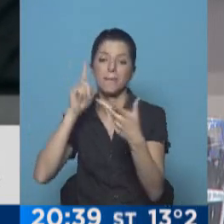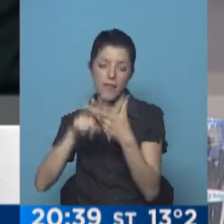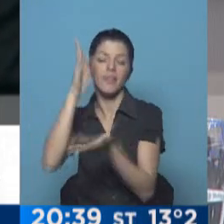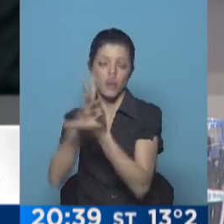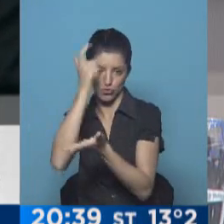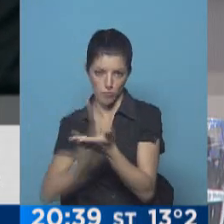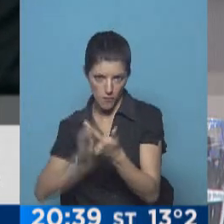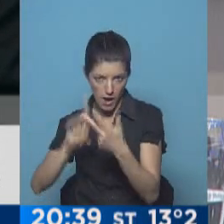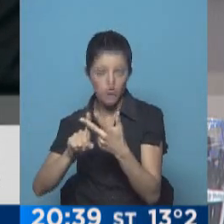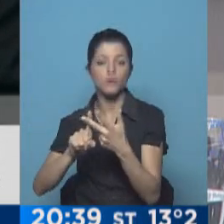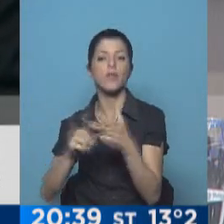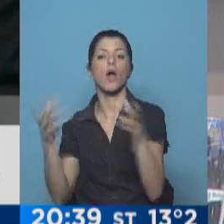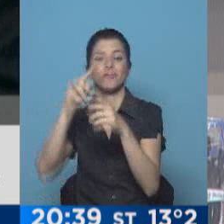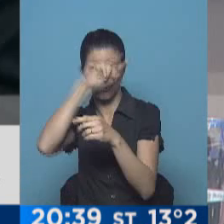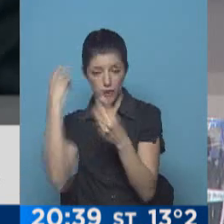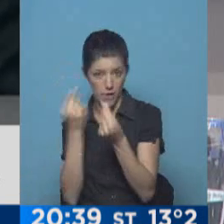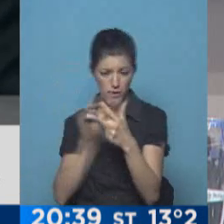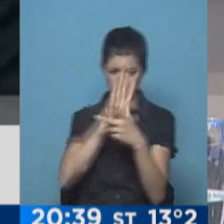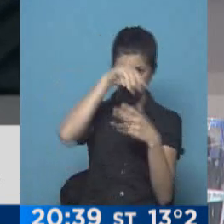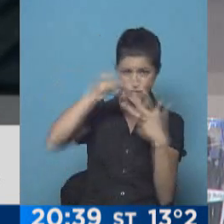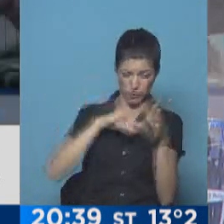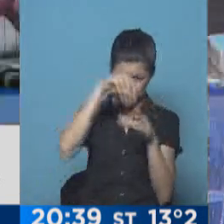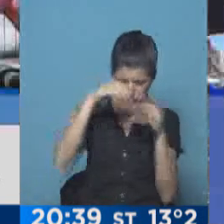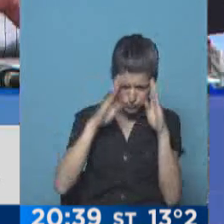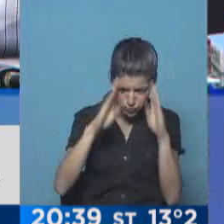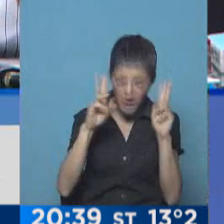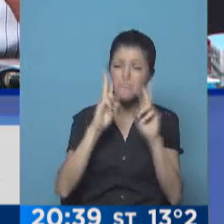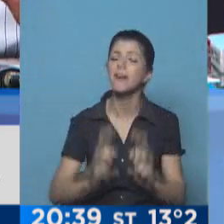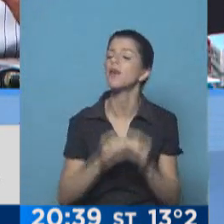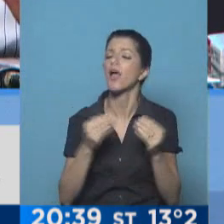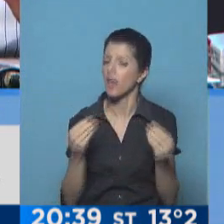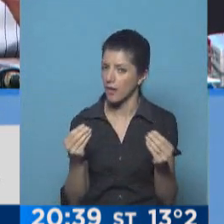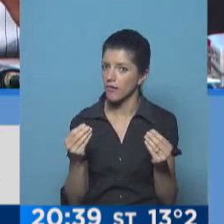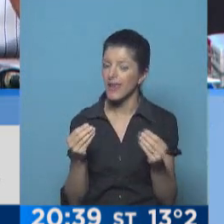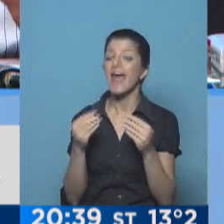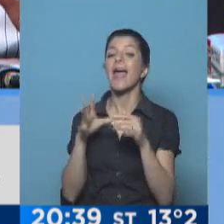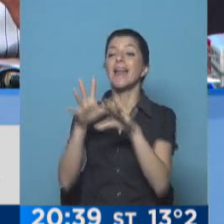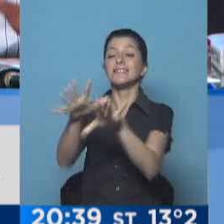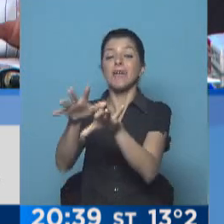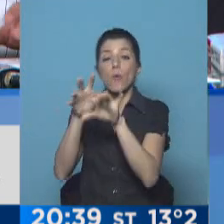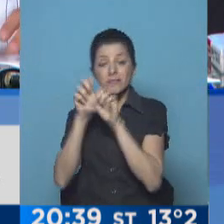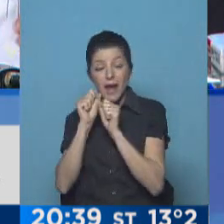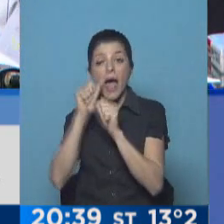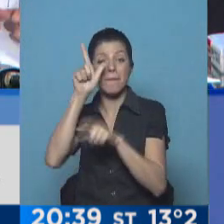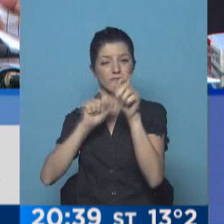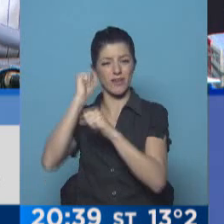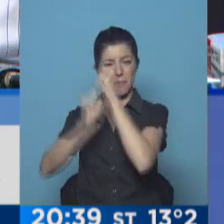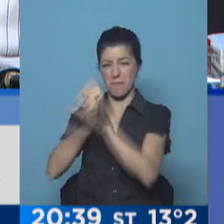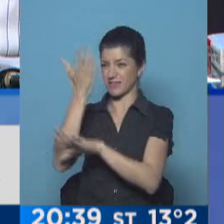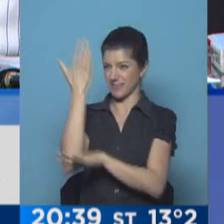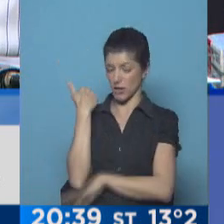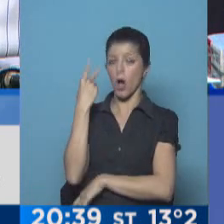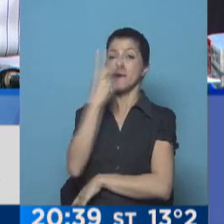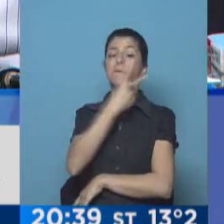la cnb de la Comisión Nacional de valores lo que se está investigando es el secuestro selectivo de empresarios en este caso son